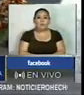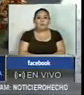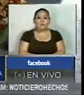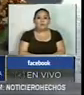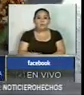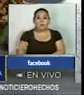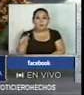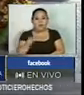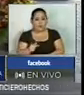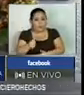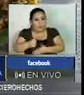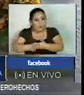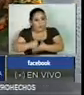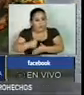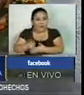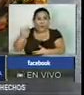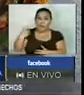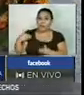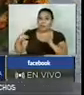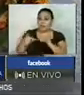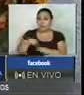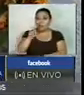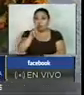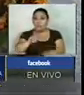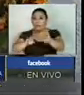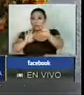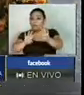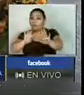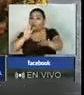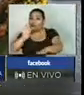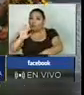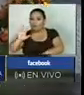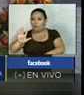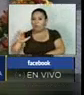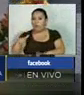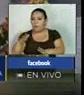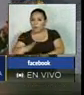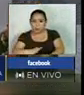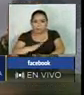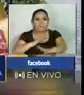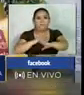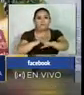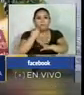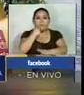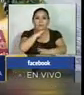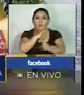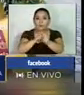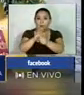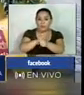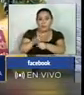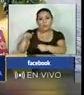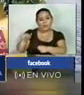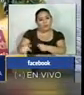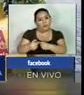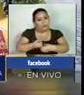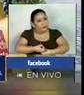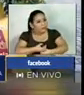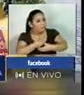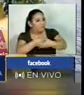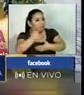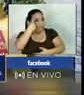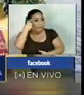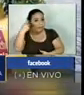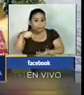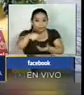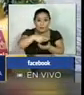Recuperar el espíritu de 1945 para enfrentar a la pandemia de coronavirus ese fue el deseo expresado por